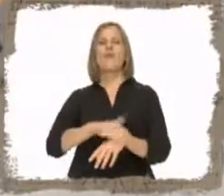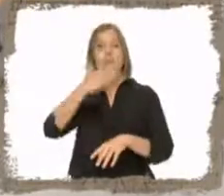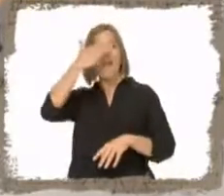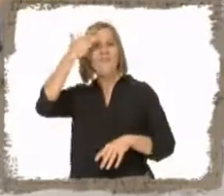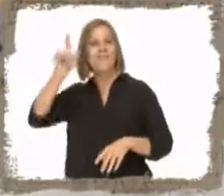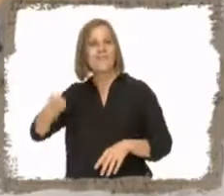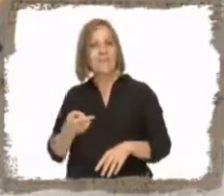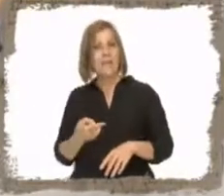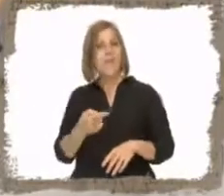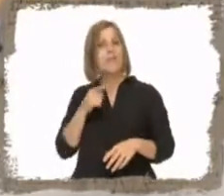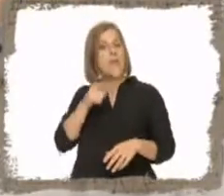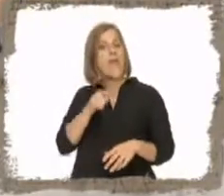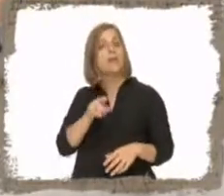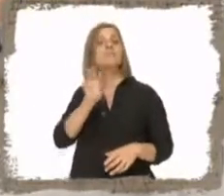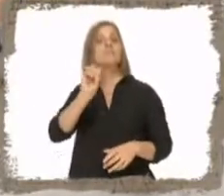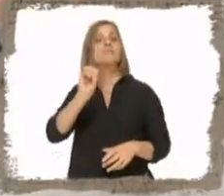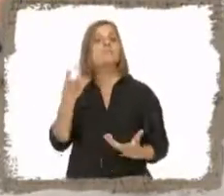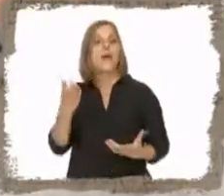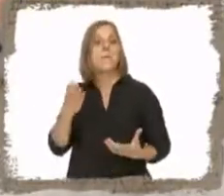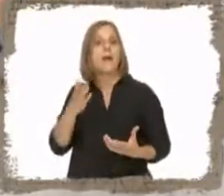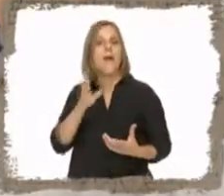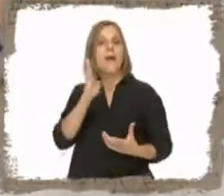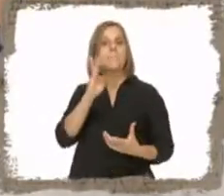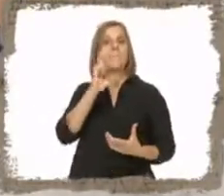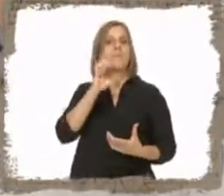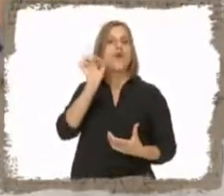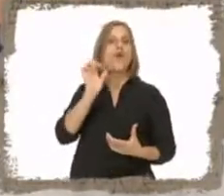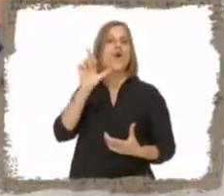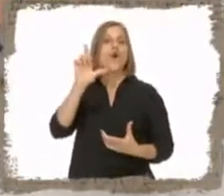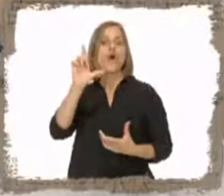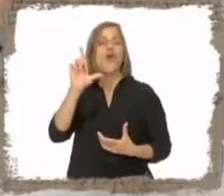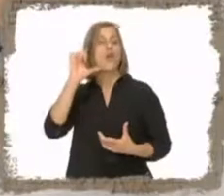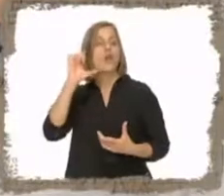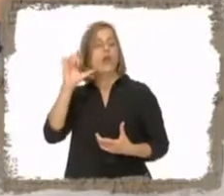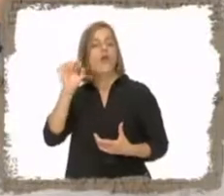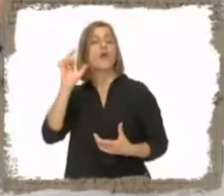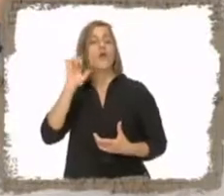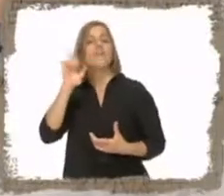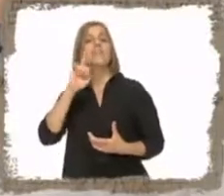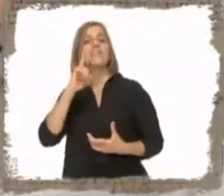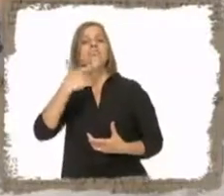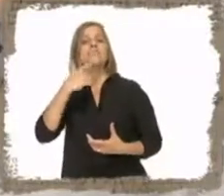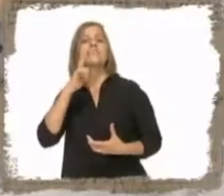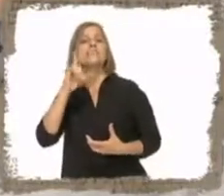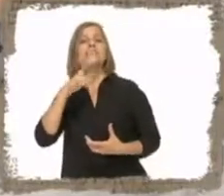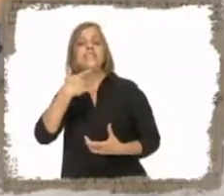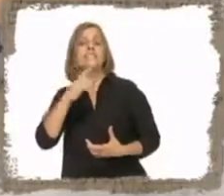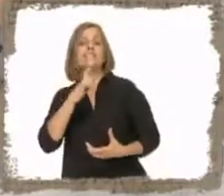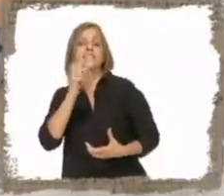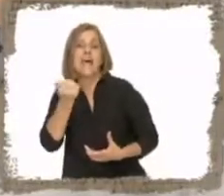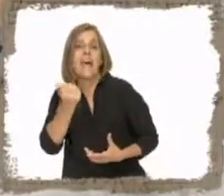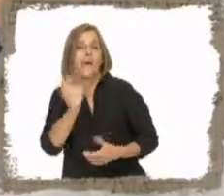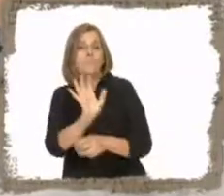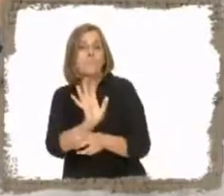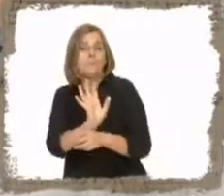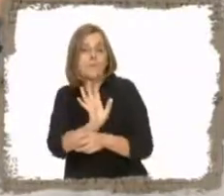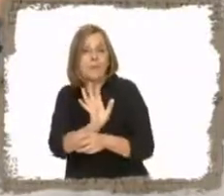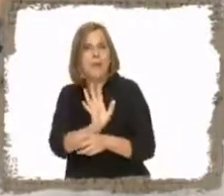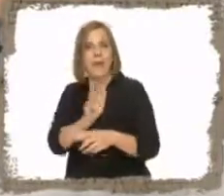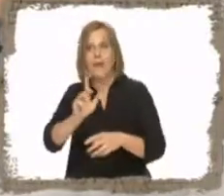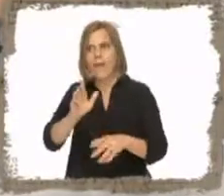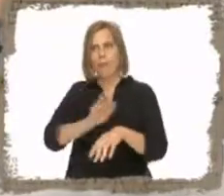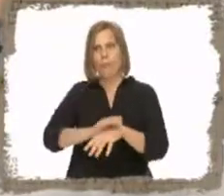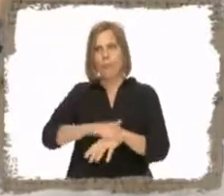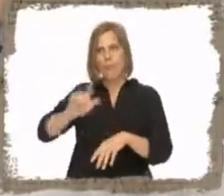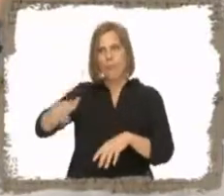la enfermedad. A este modelo se lo denomina biologicista, y que empieza a dejar de lado las explicaciones sobrenaturales